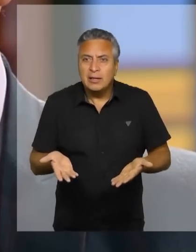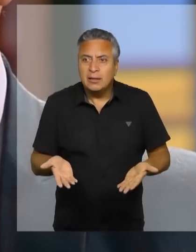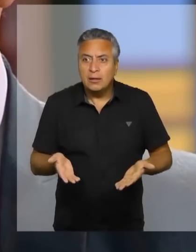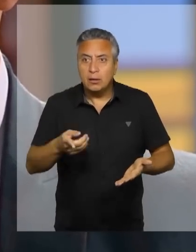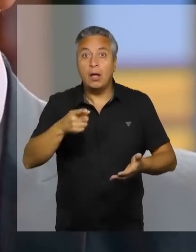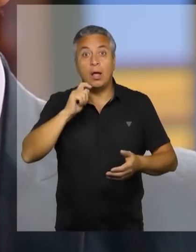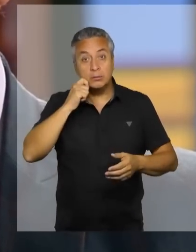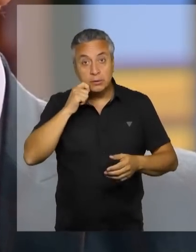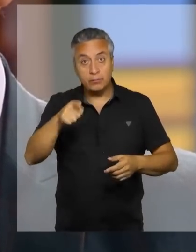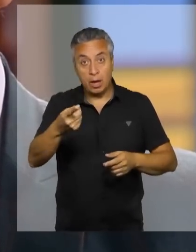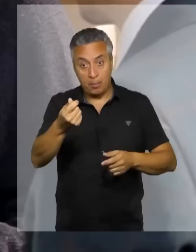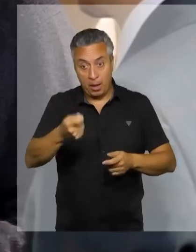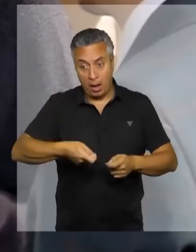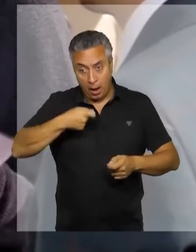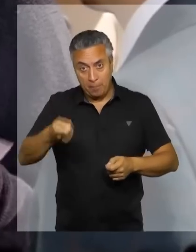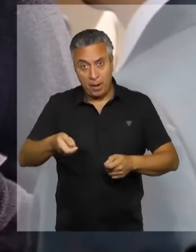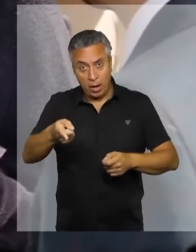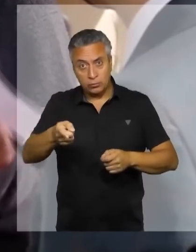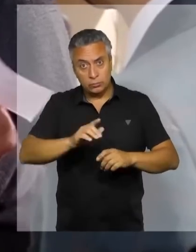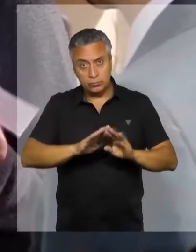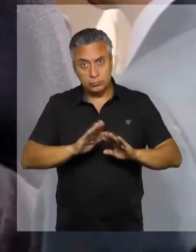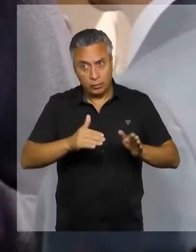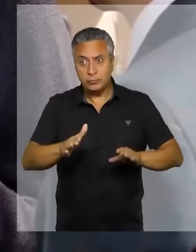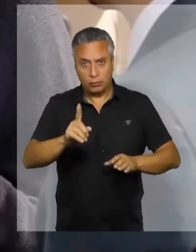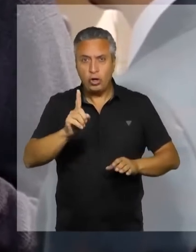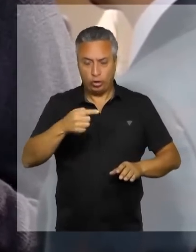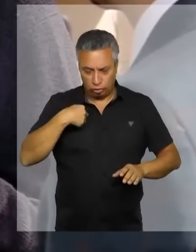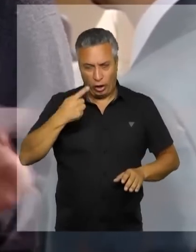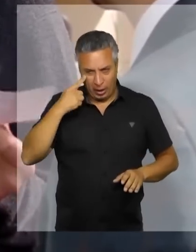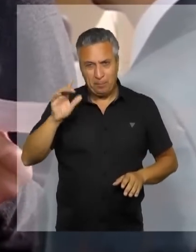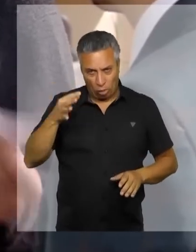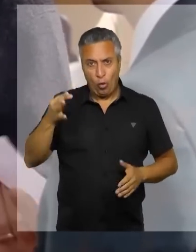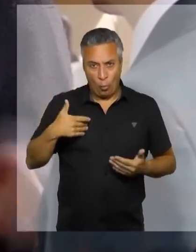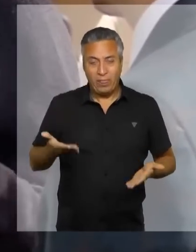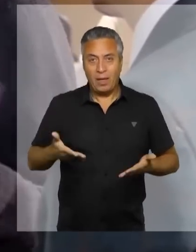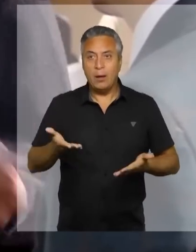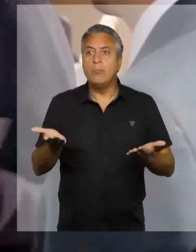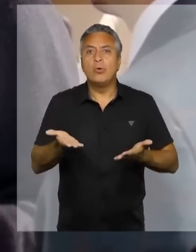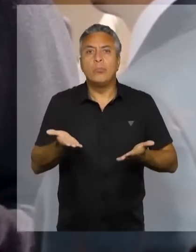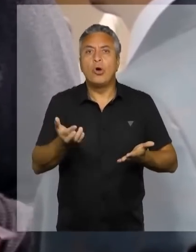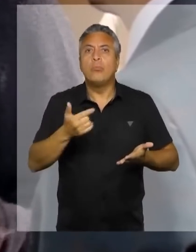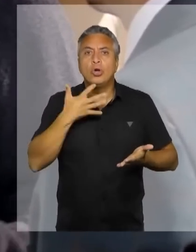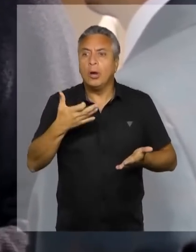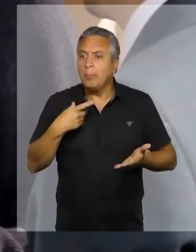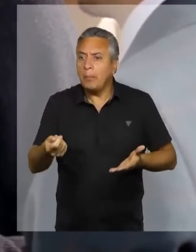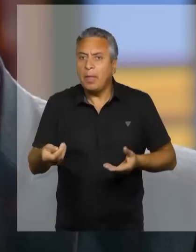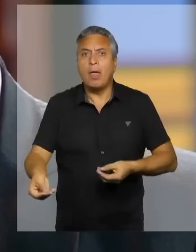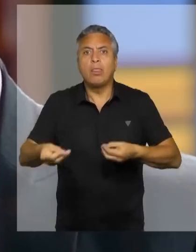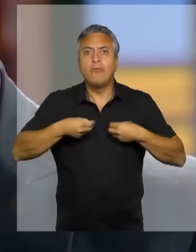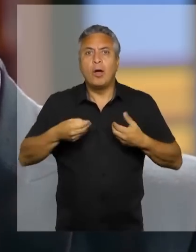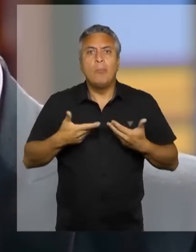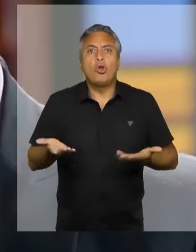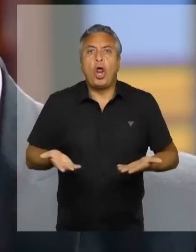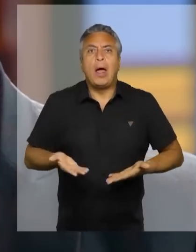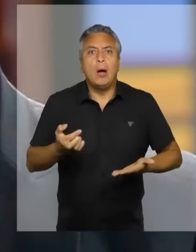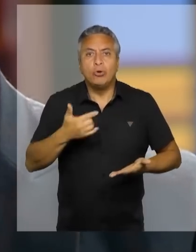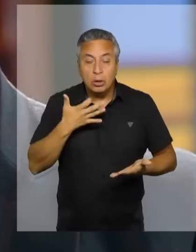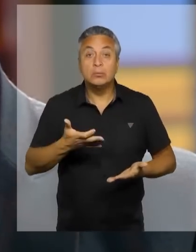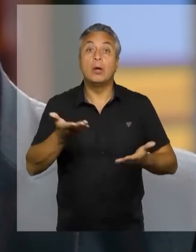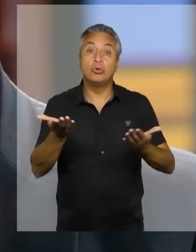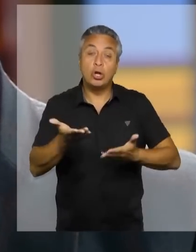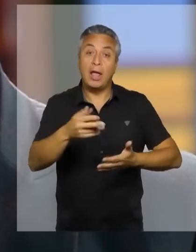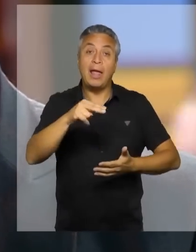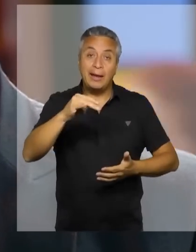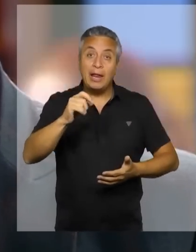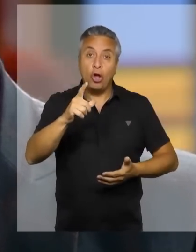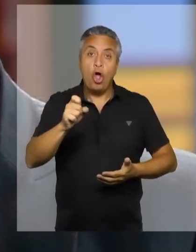Significa que es la plata que pagaron por el terreno. No, sí sé, sí me doy cuenta. ¿Pero por qué? ¿Por qué me está devolviendo la plata? Ah, lo que pasa es que Nicolás